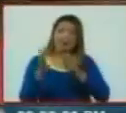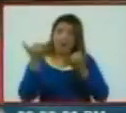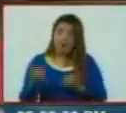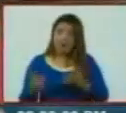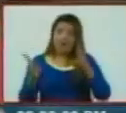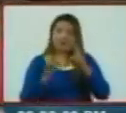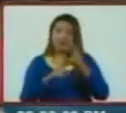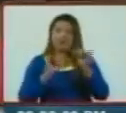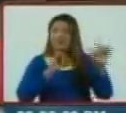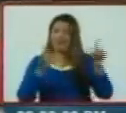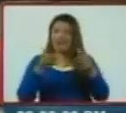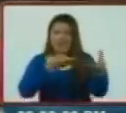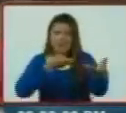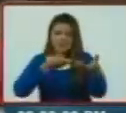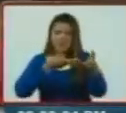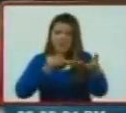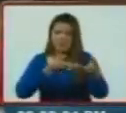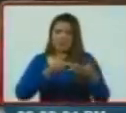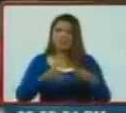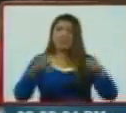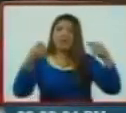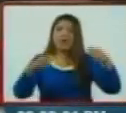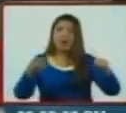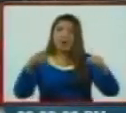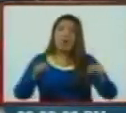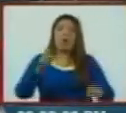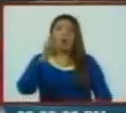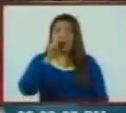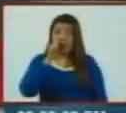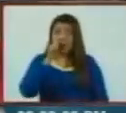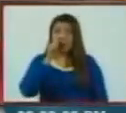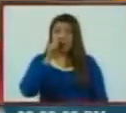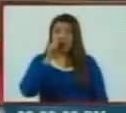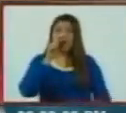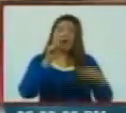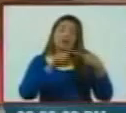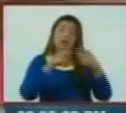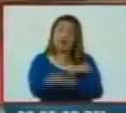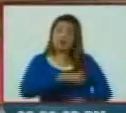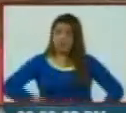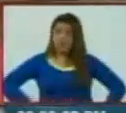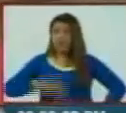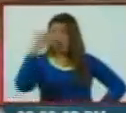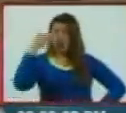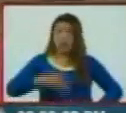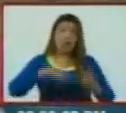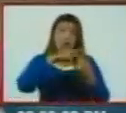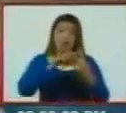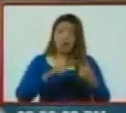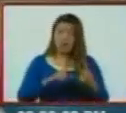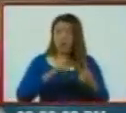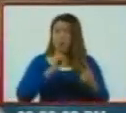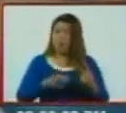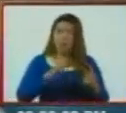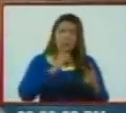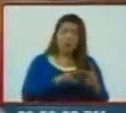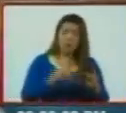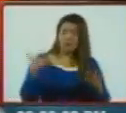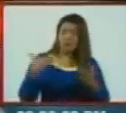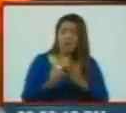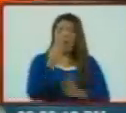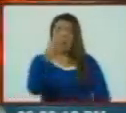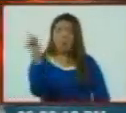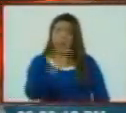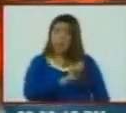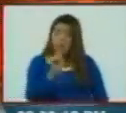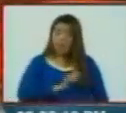disparar. El motorizado José Amariz Cantillo y el Guardia Nacional Bolivariano han sido víctimas del odio desmedido que desde hace casi un mes se